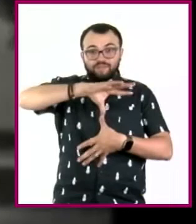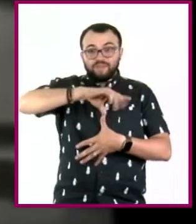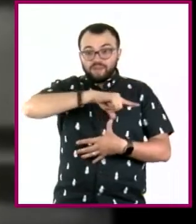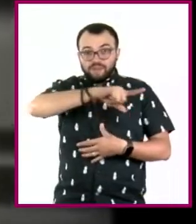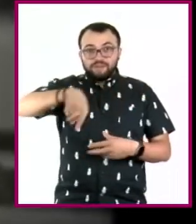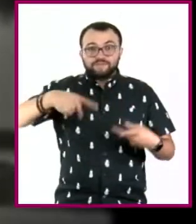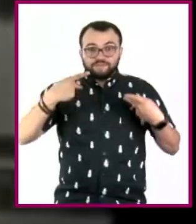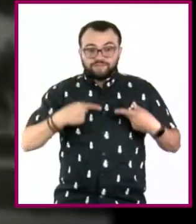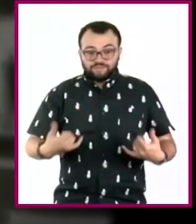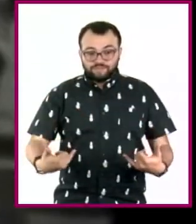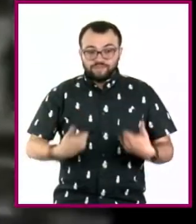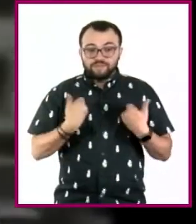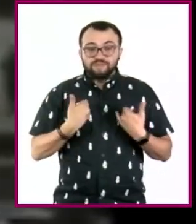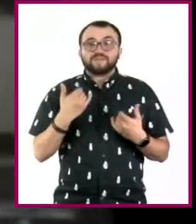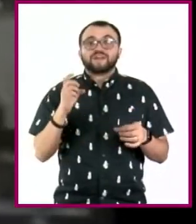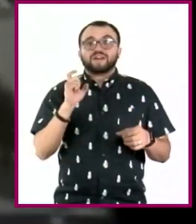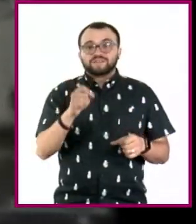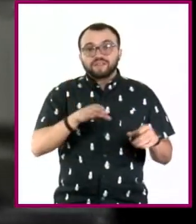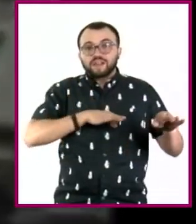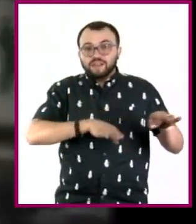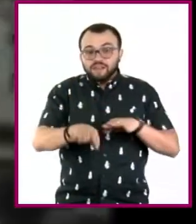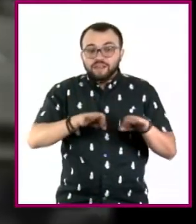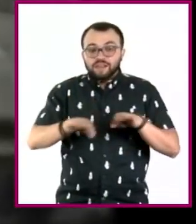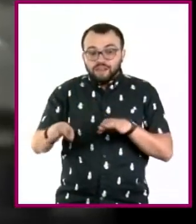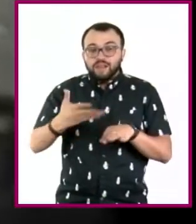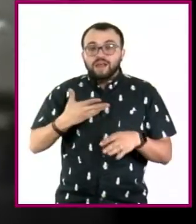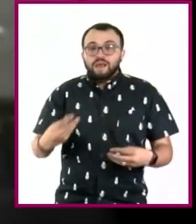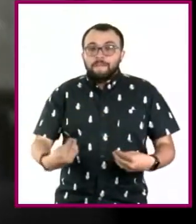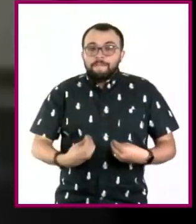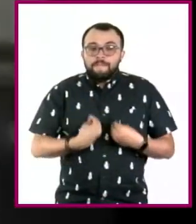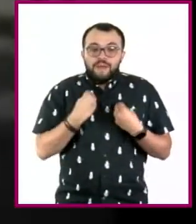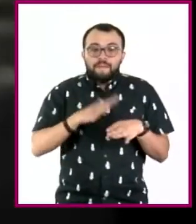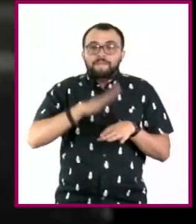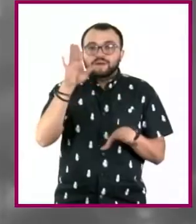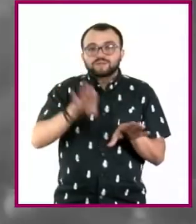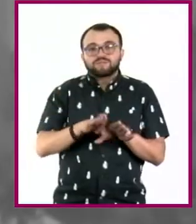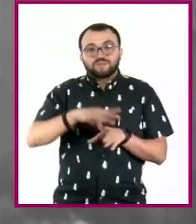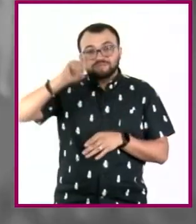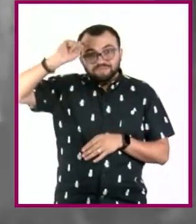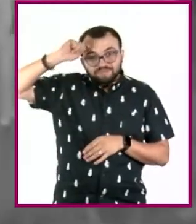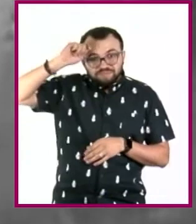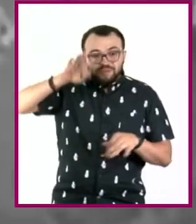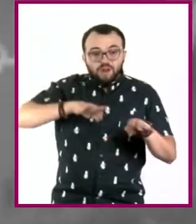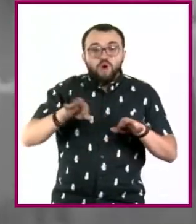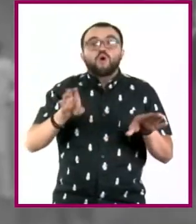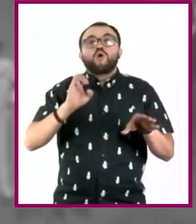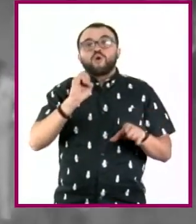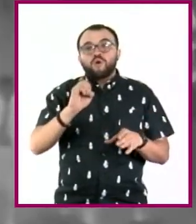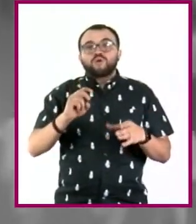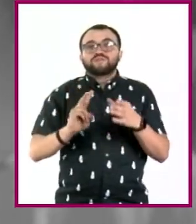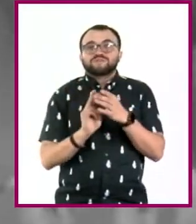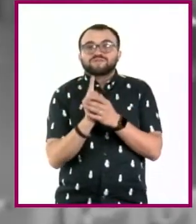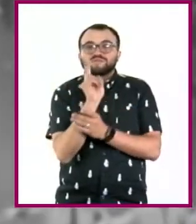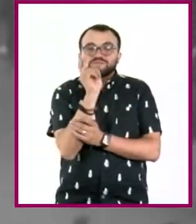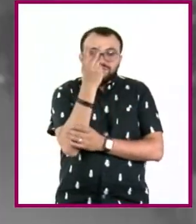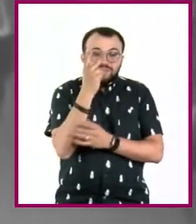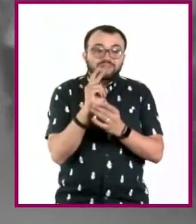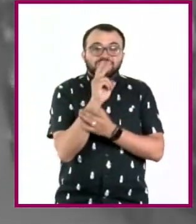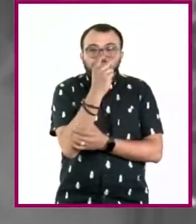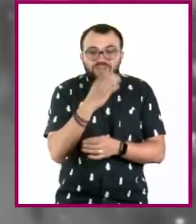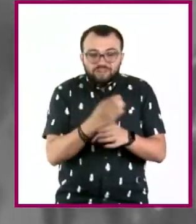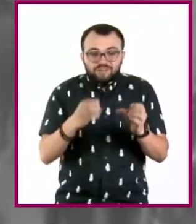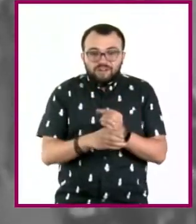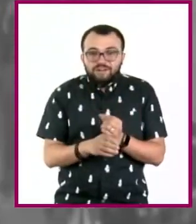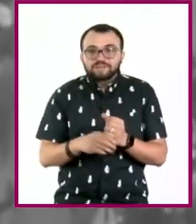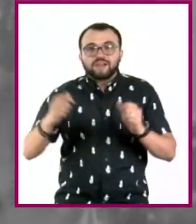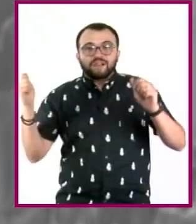y los de los estratos populares en general han tendido a vivir más como obreros, campesinos o parte de una clase popular depauperada,